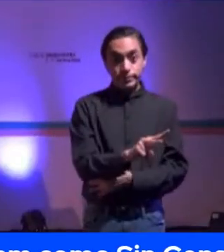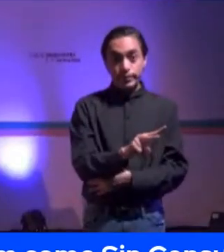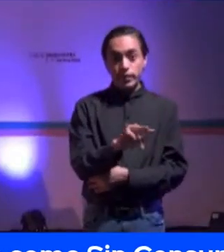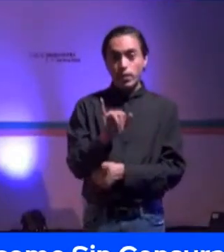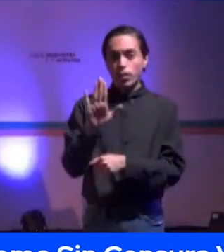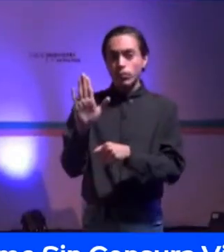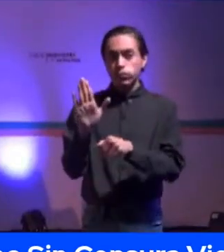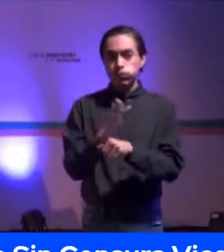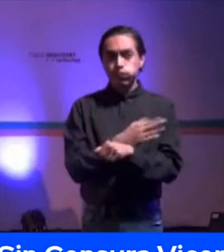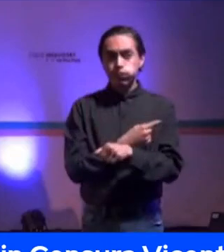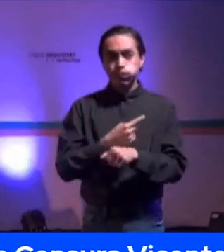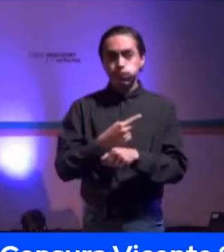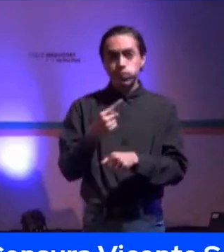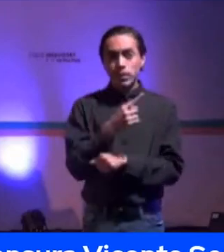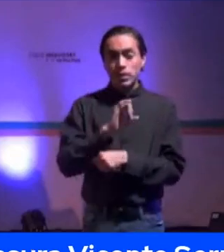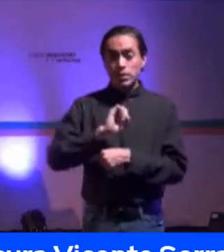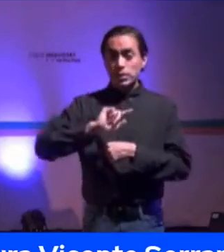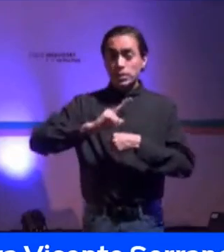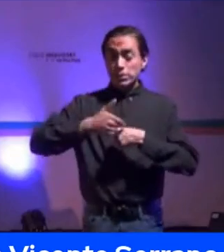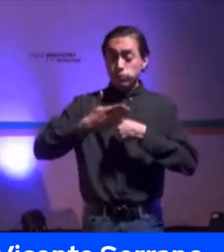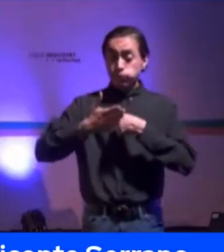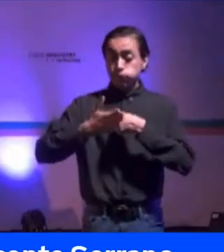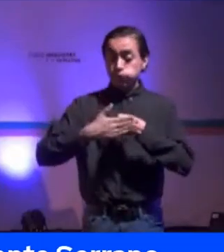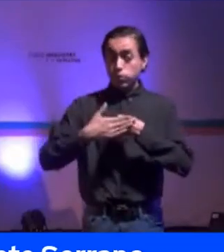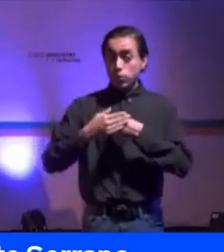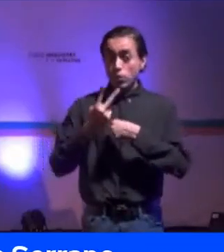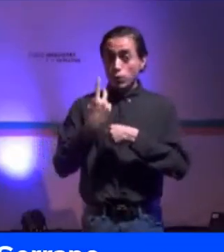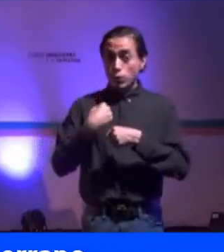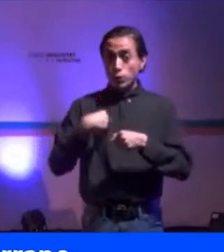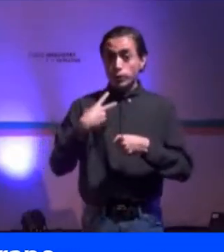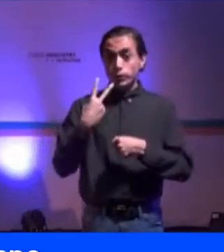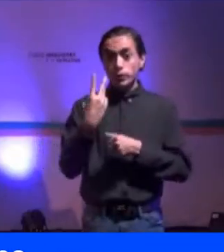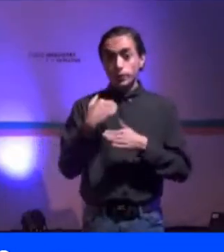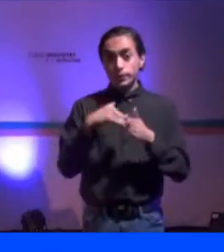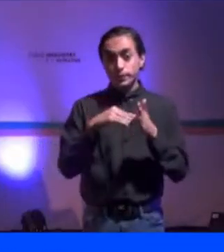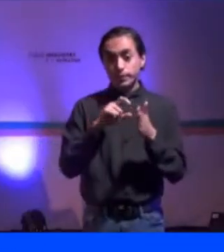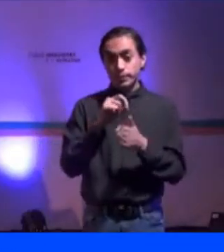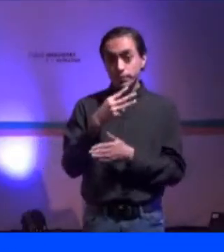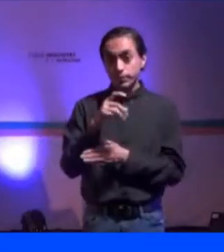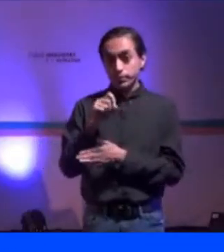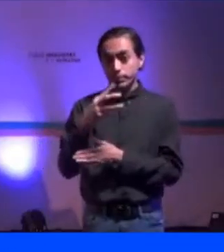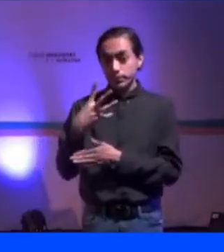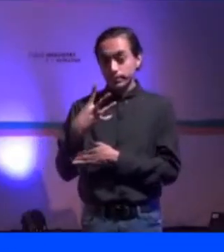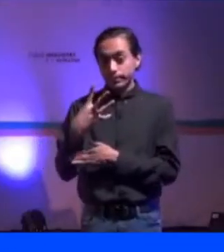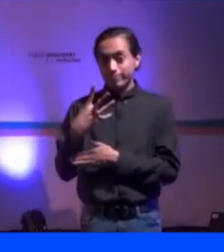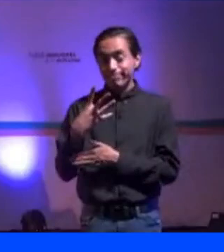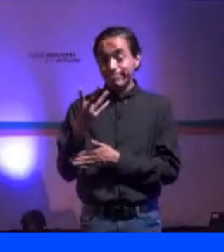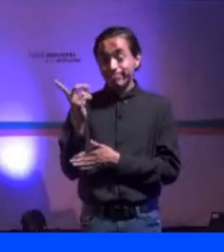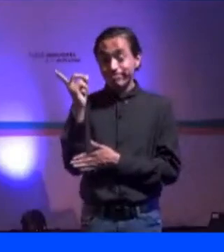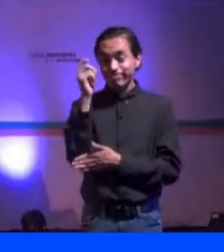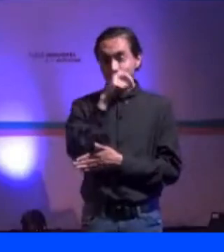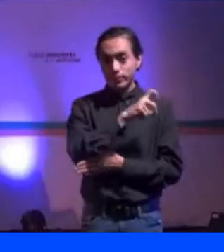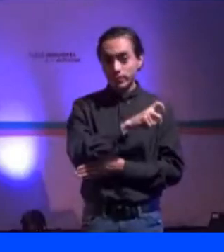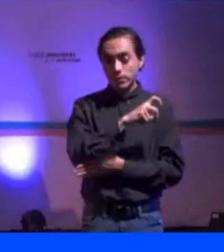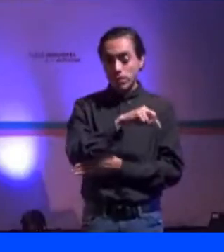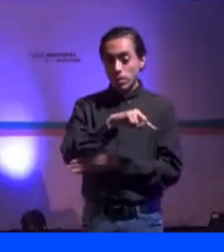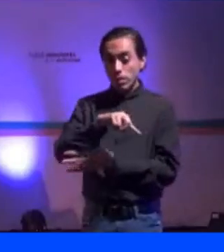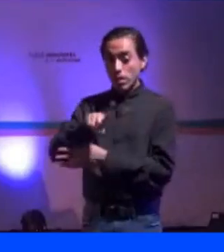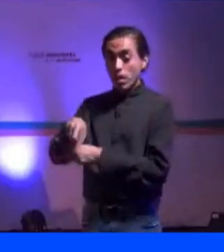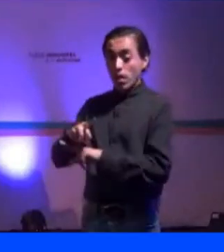porque se viene muy pesado el 2023 y el 2024. Y los